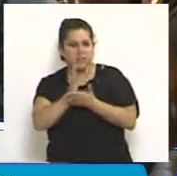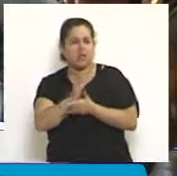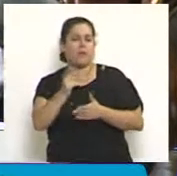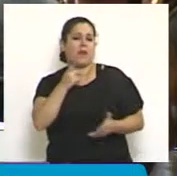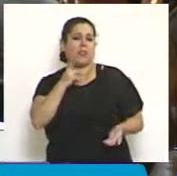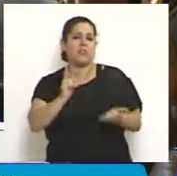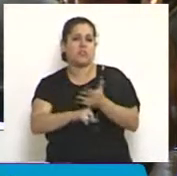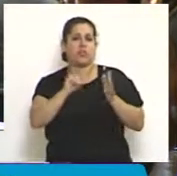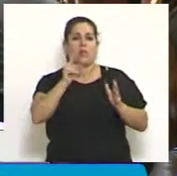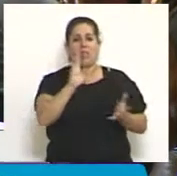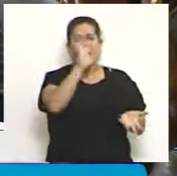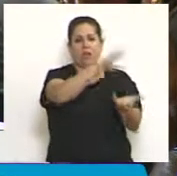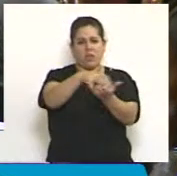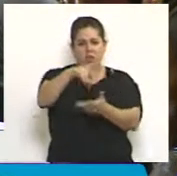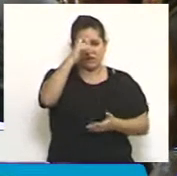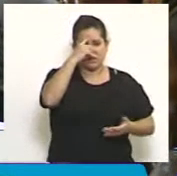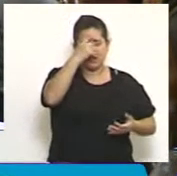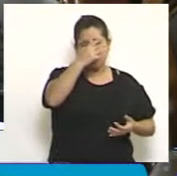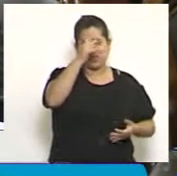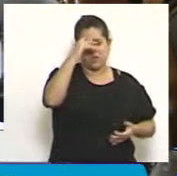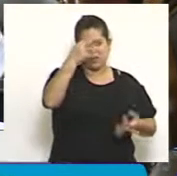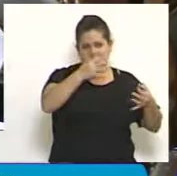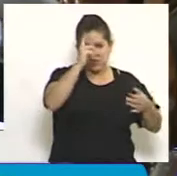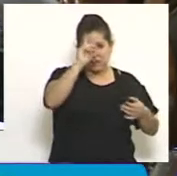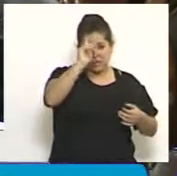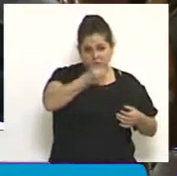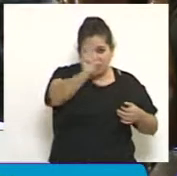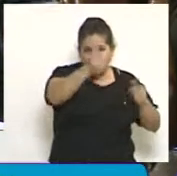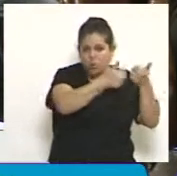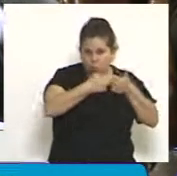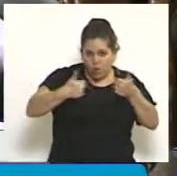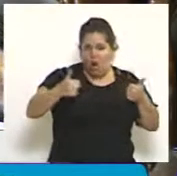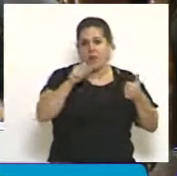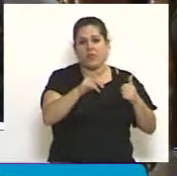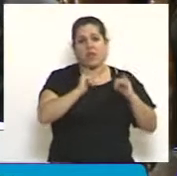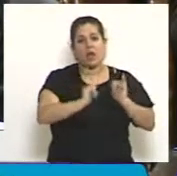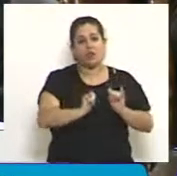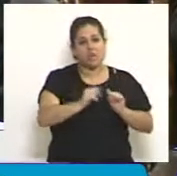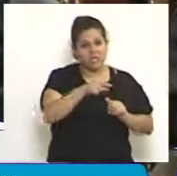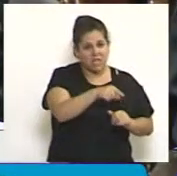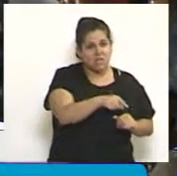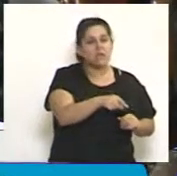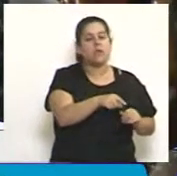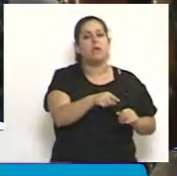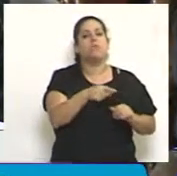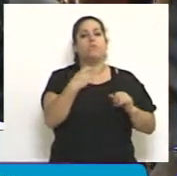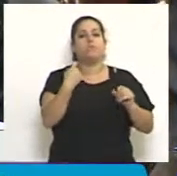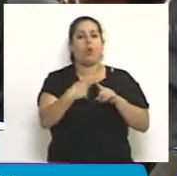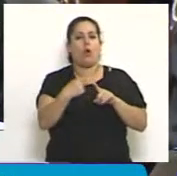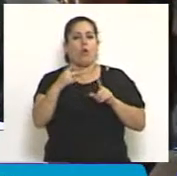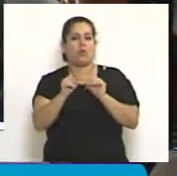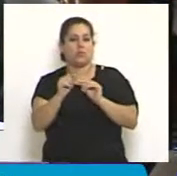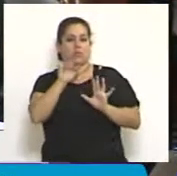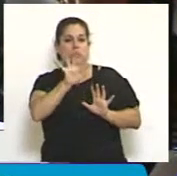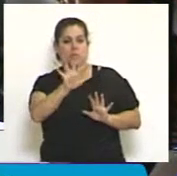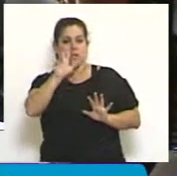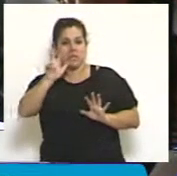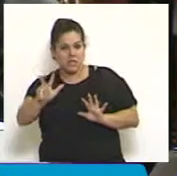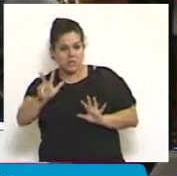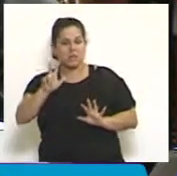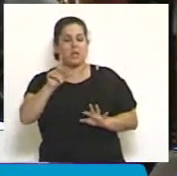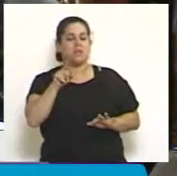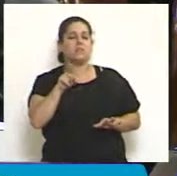de garantías y también tenemos juzgados de seguimiento de la ejecución. Todo esto tiene que ver con que está